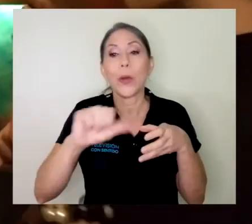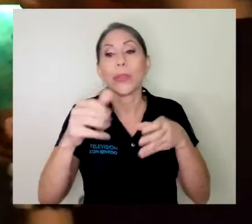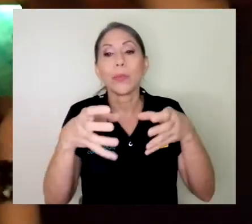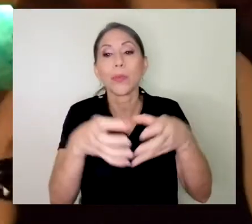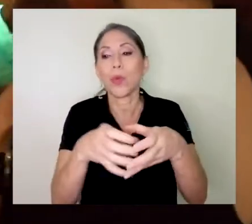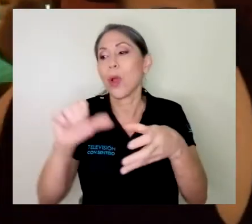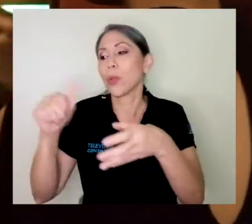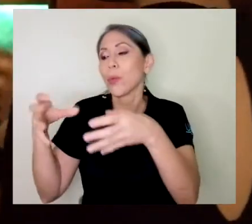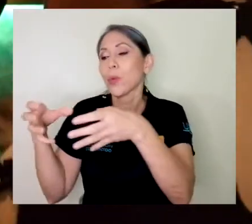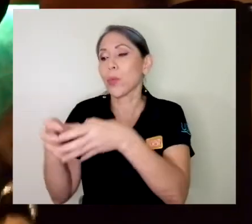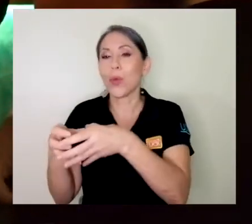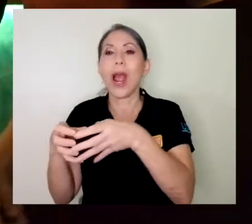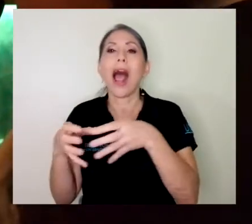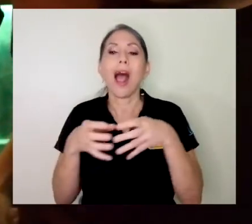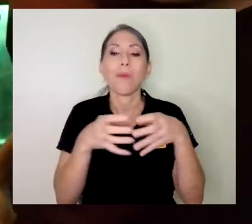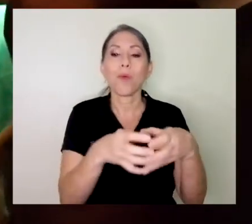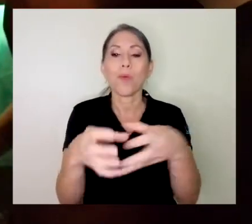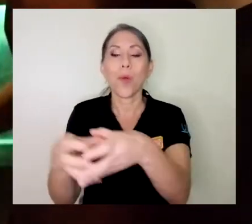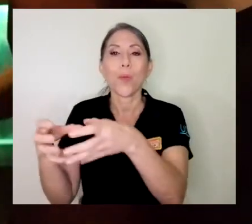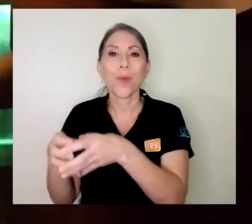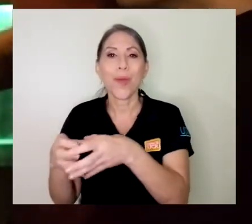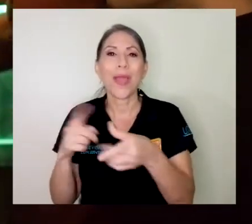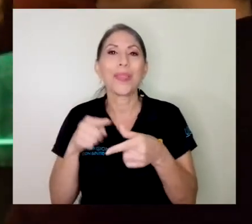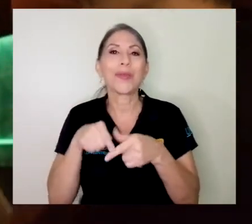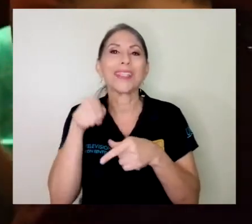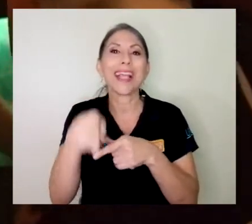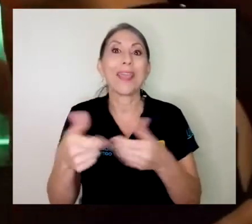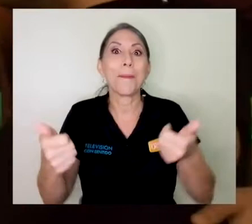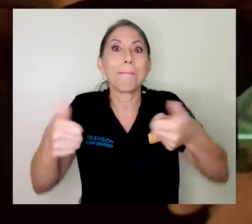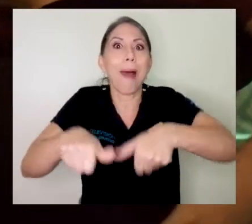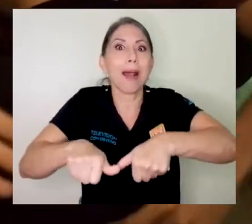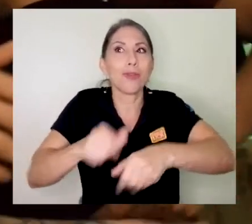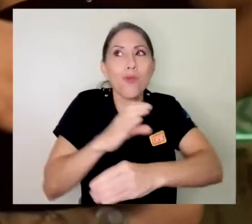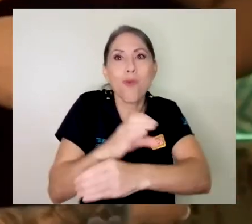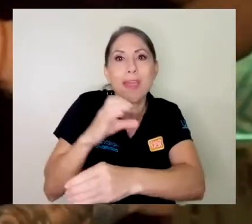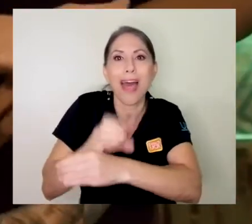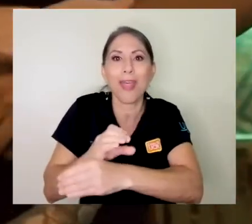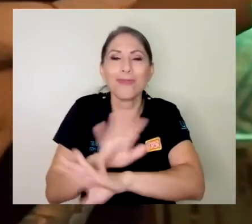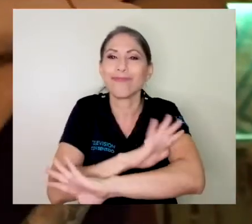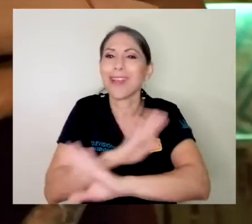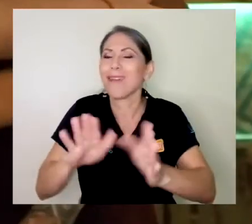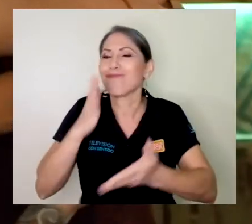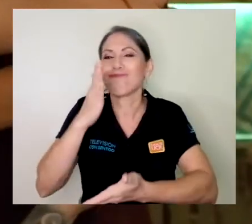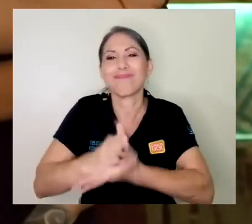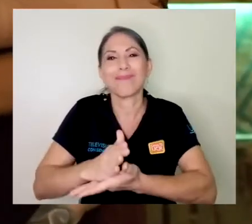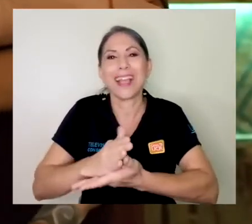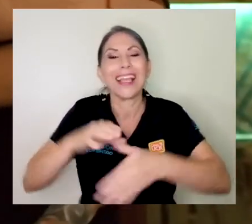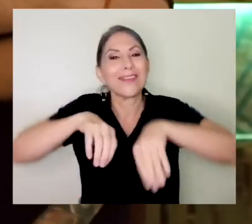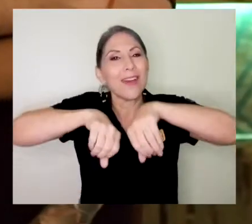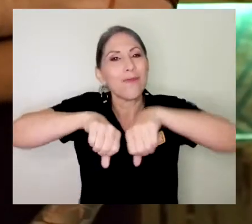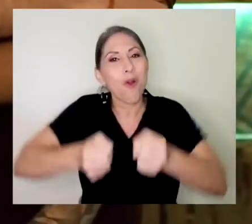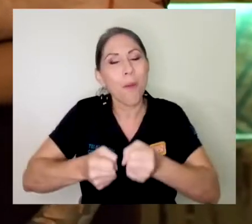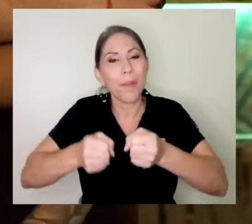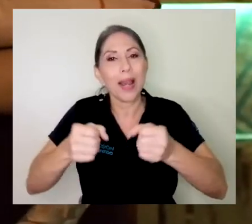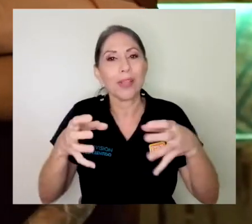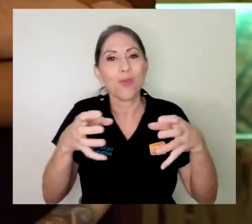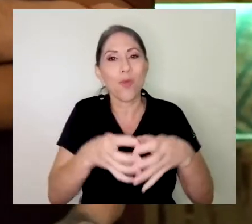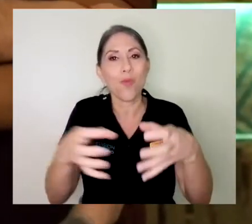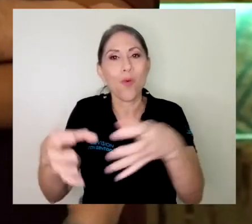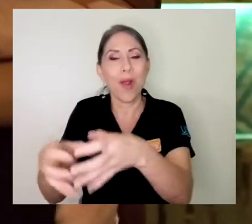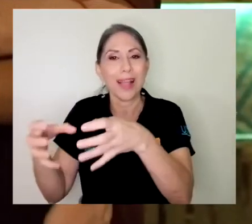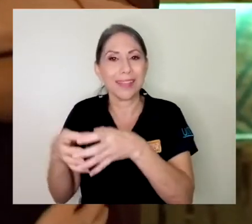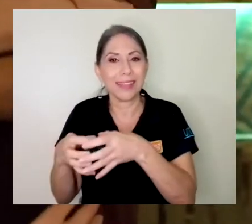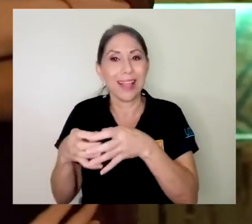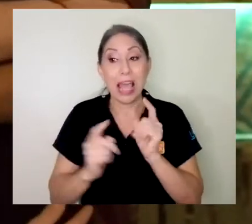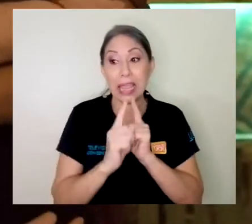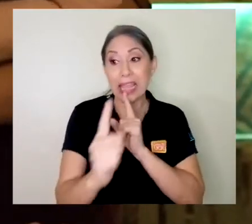burbujas, prácticamente se rompe ese pacto, se rompen las burbujas, se rompen las distancias sociales